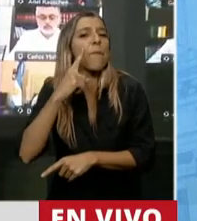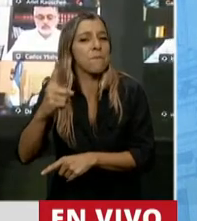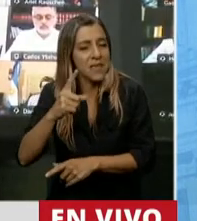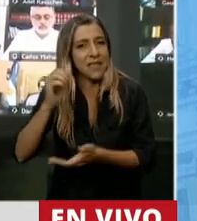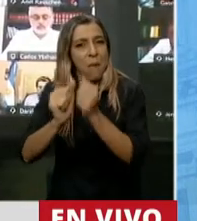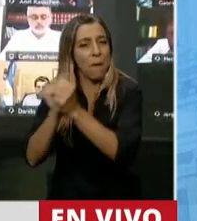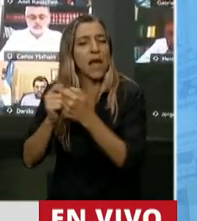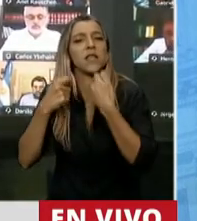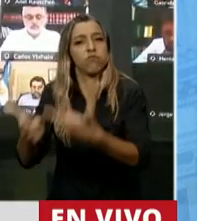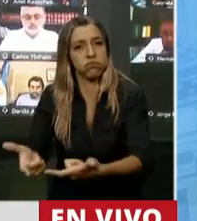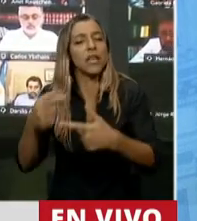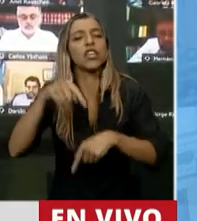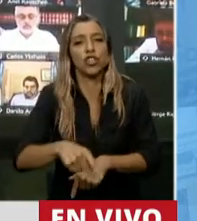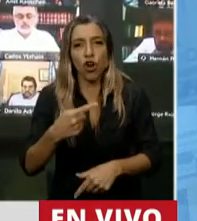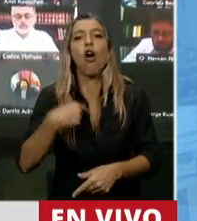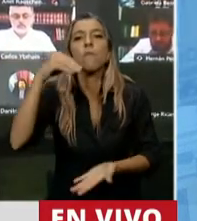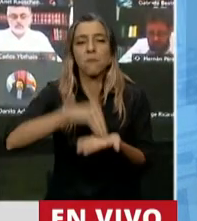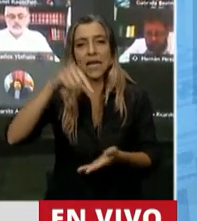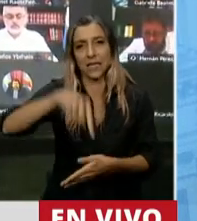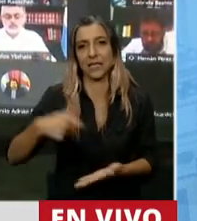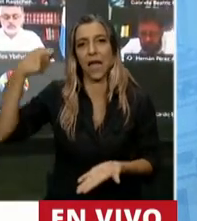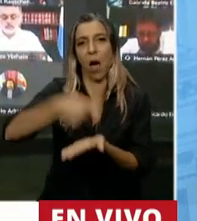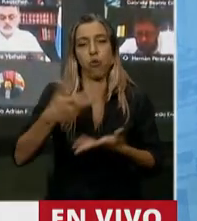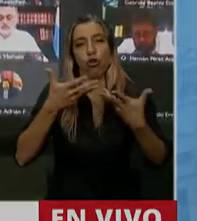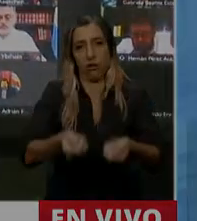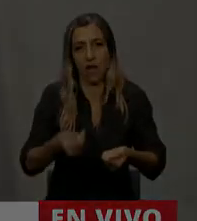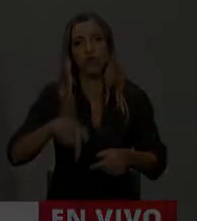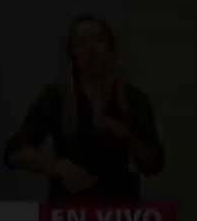que vamos a convertir en ley? Muchas gracias, señor presidente. Gracias, diputado.